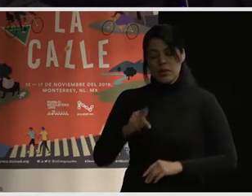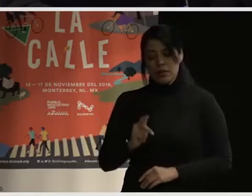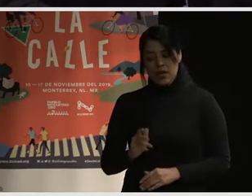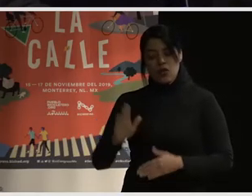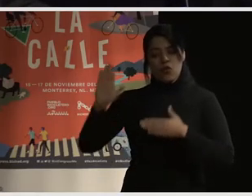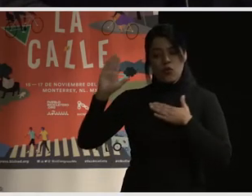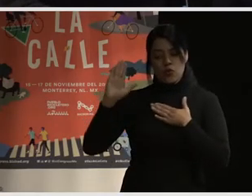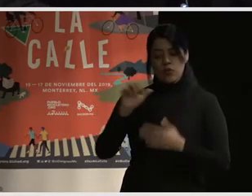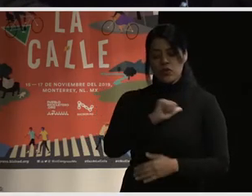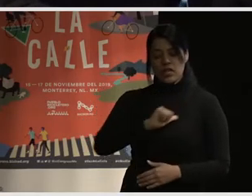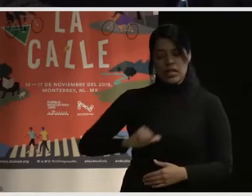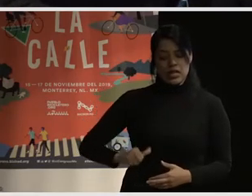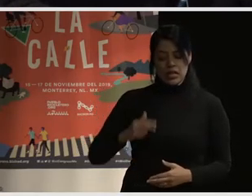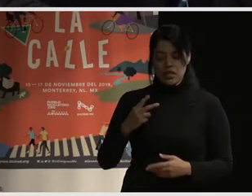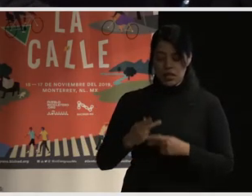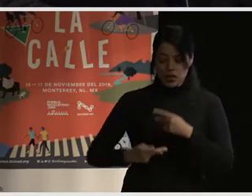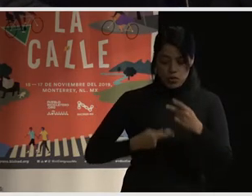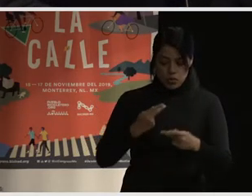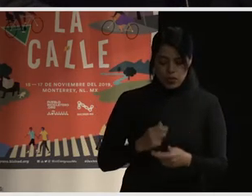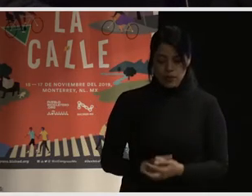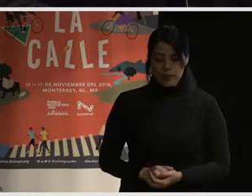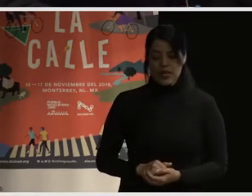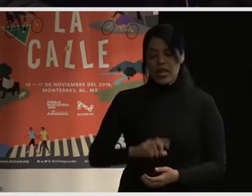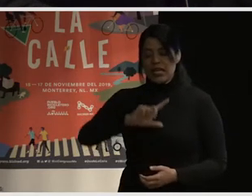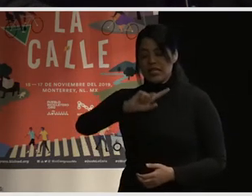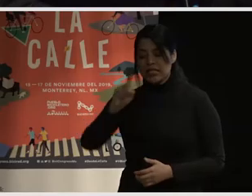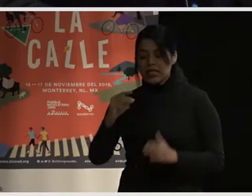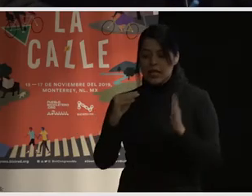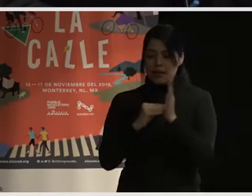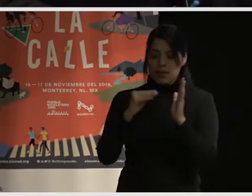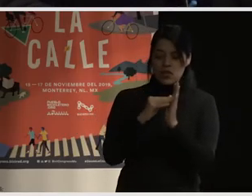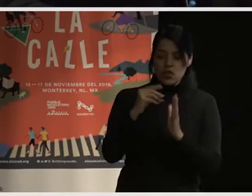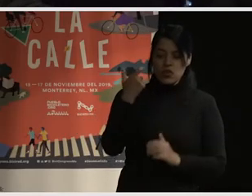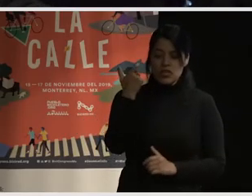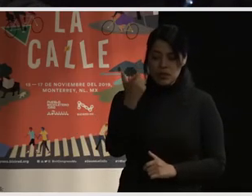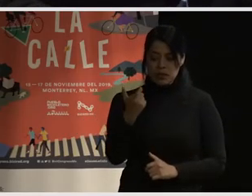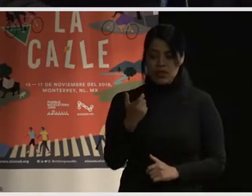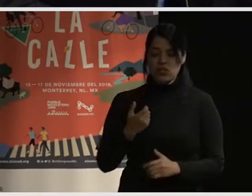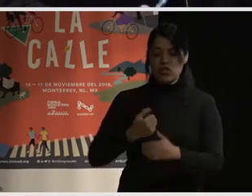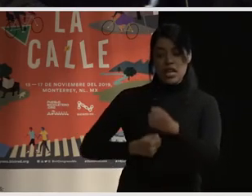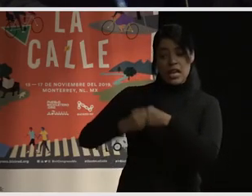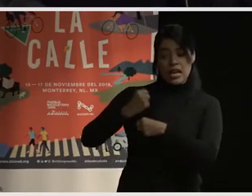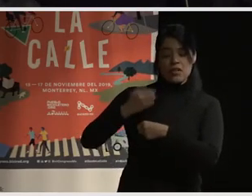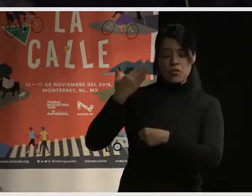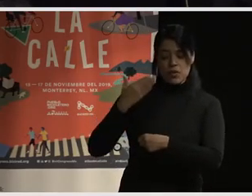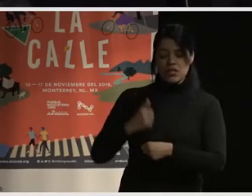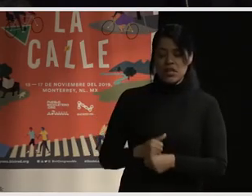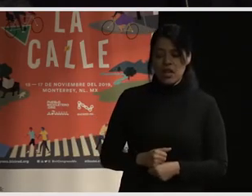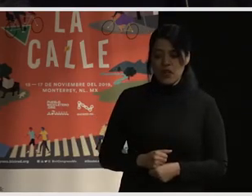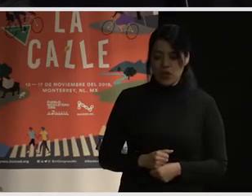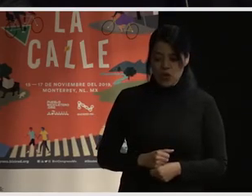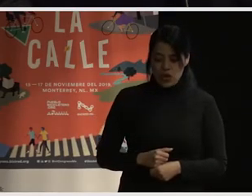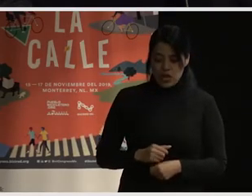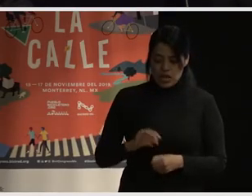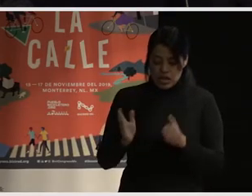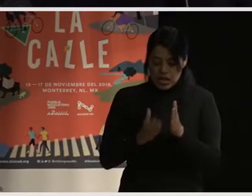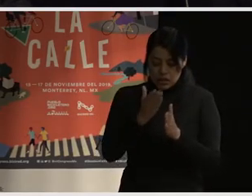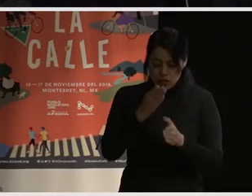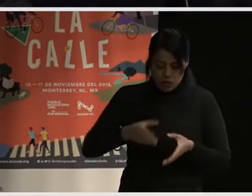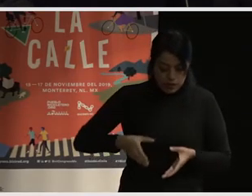el año 2018 se invirtieron más de 100 millones de pesos en obra pública que detonó en banquetas que